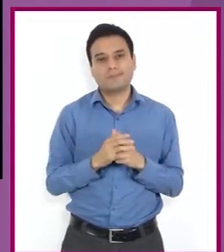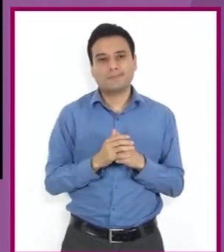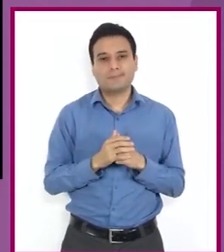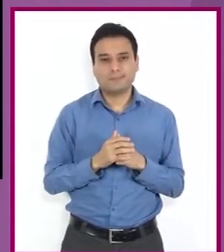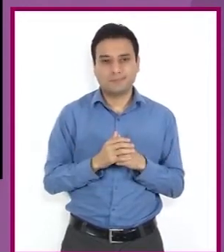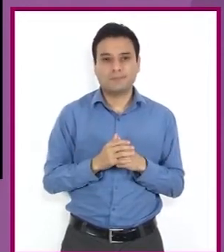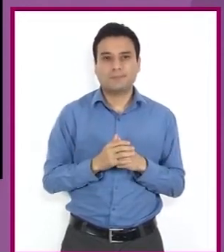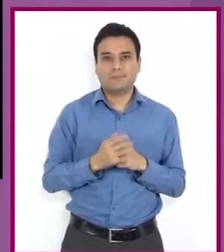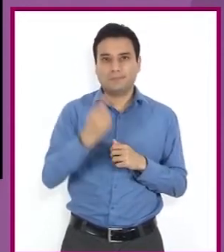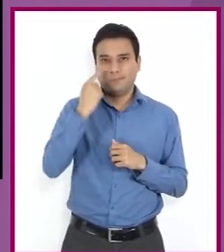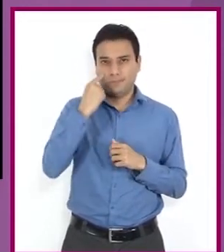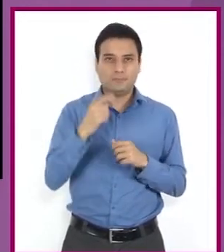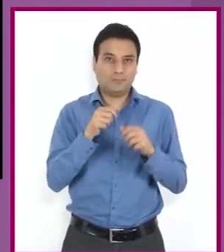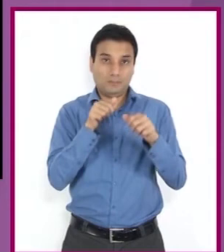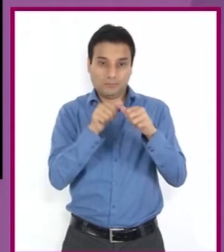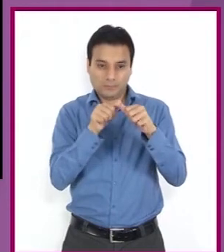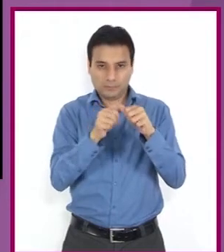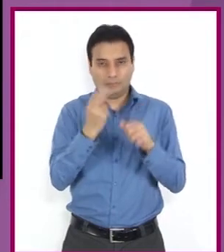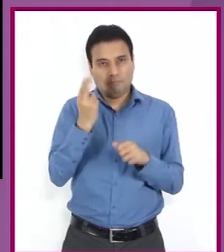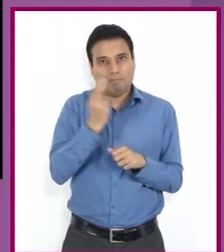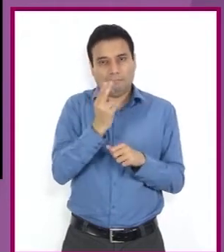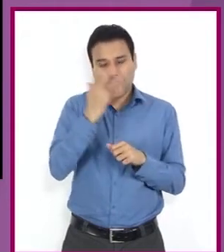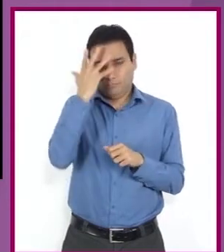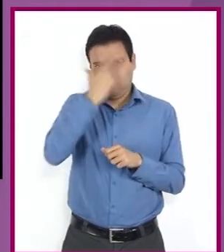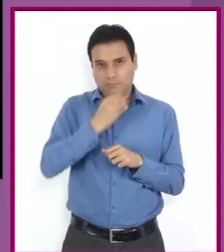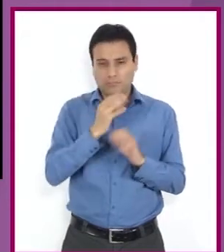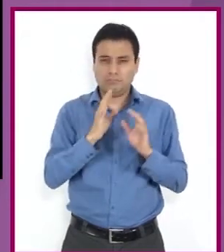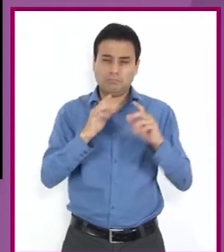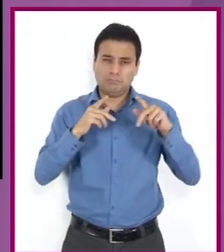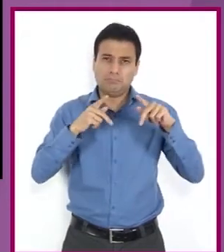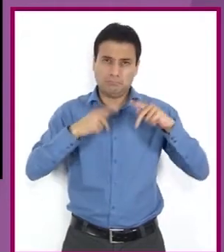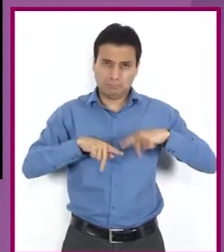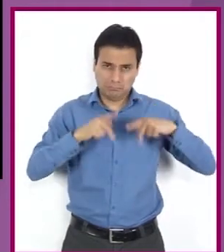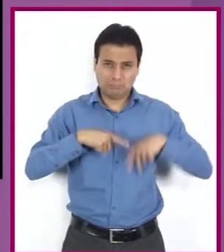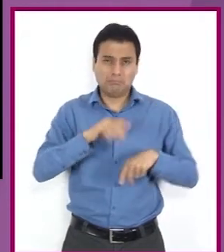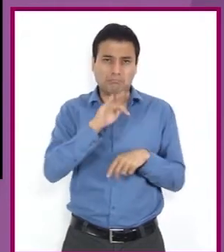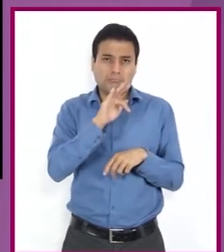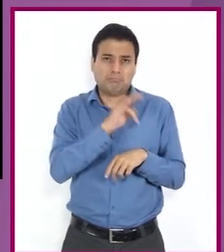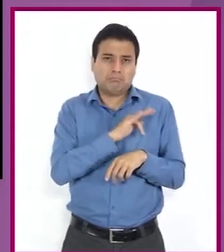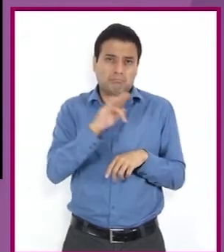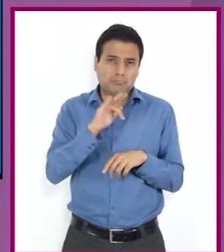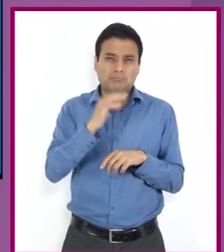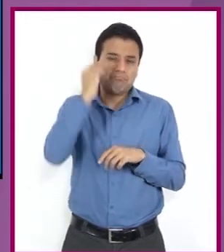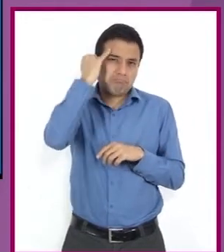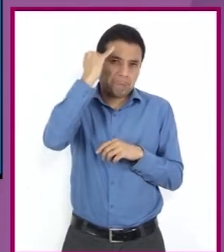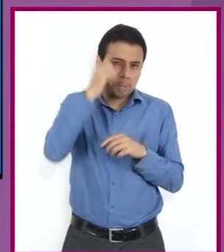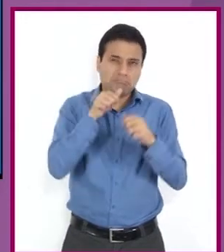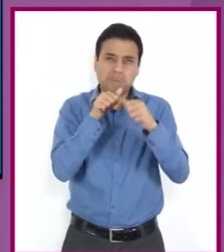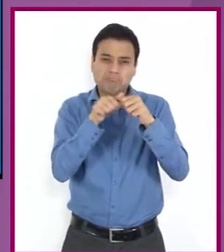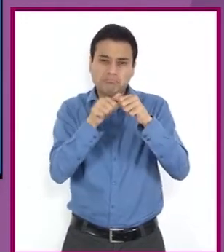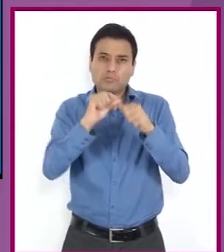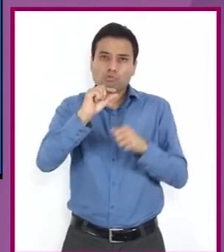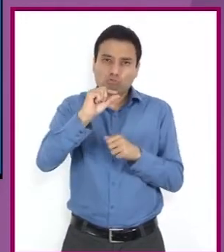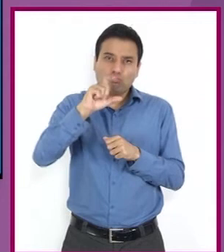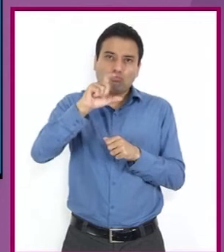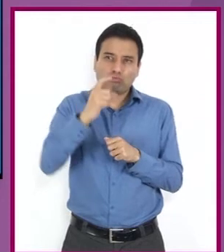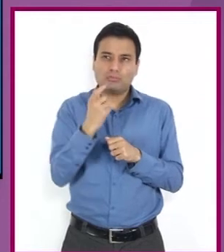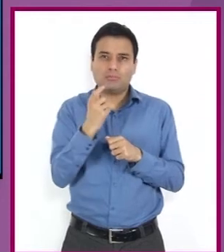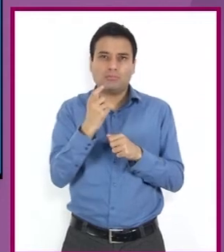texto en la historieta. El autor puede sugerir tonos de voz con la variación de la letra, su tamaño, su